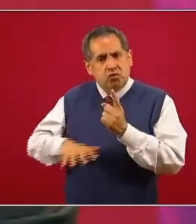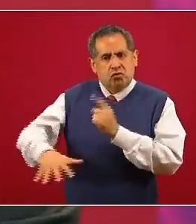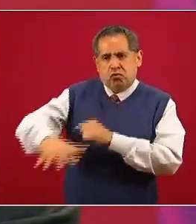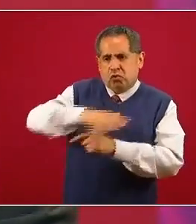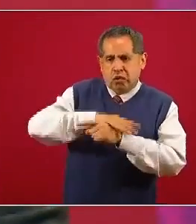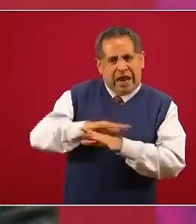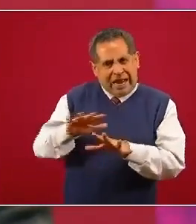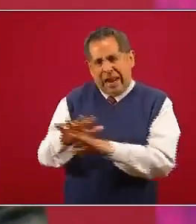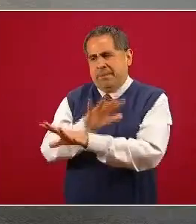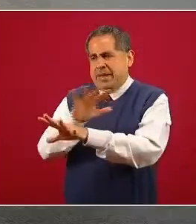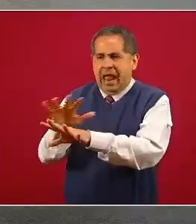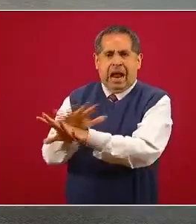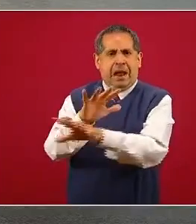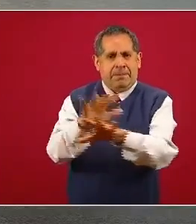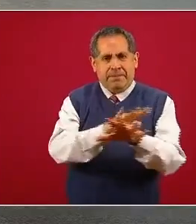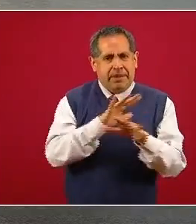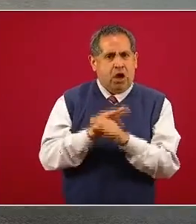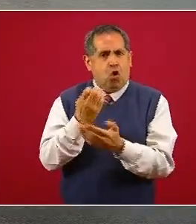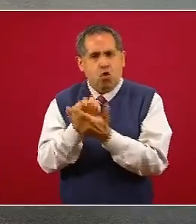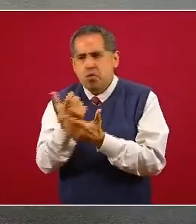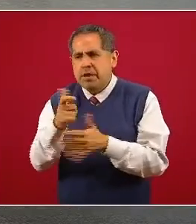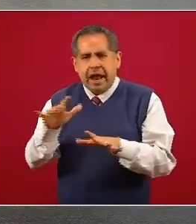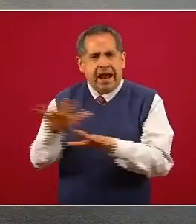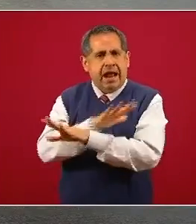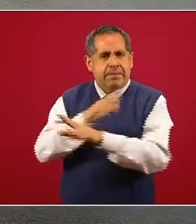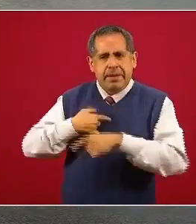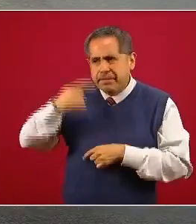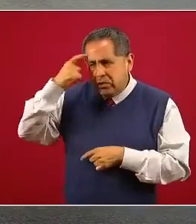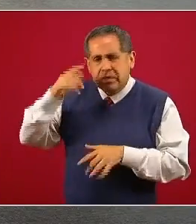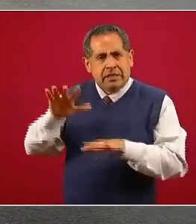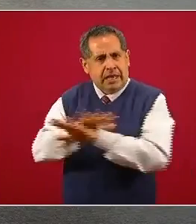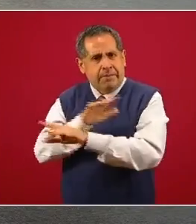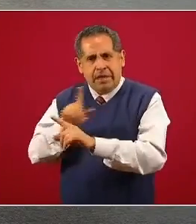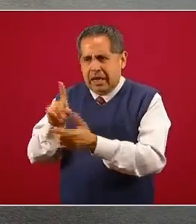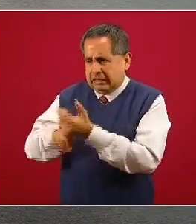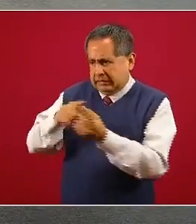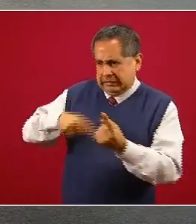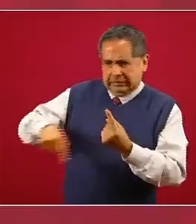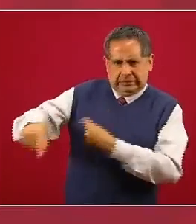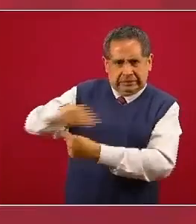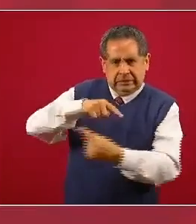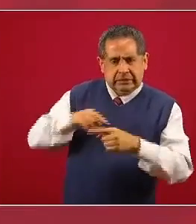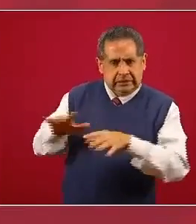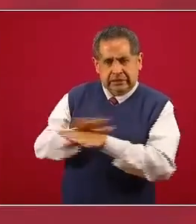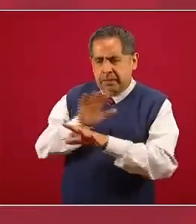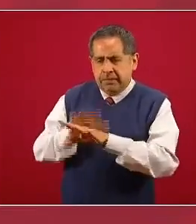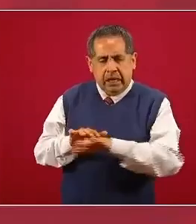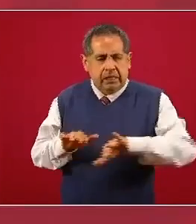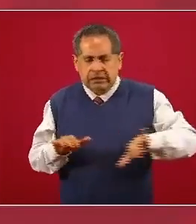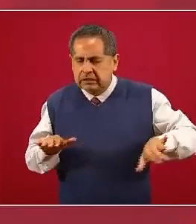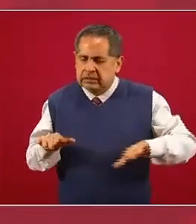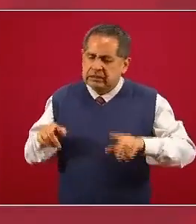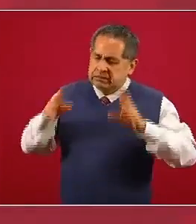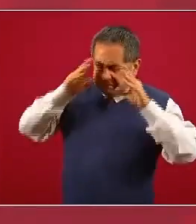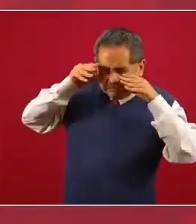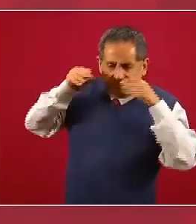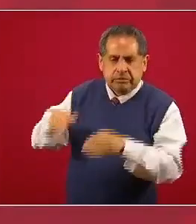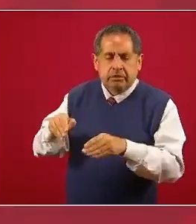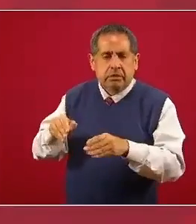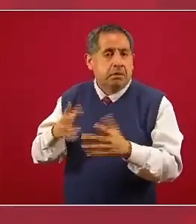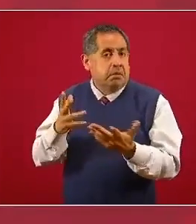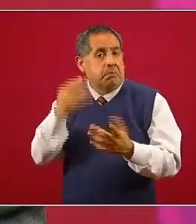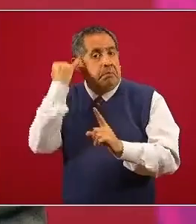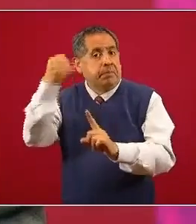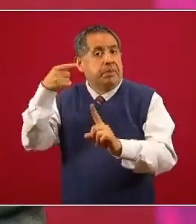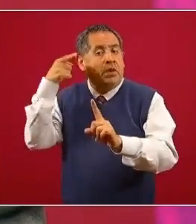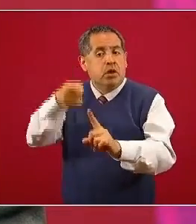decir, económicos, del sistema agroalimentario, y se sintetiza con la expectativa y